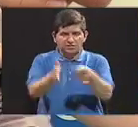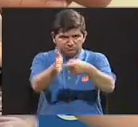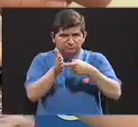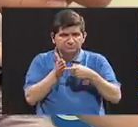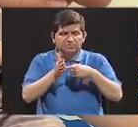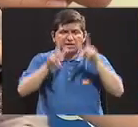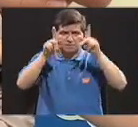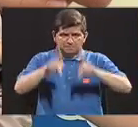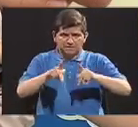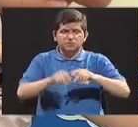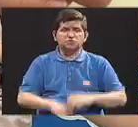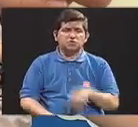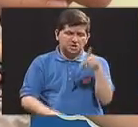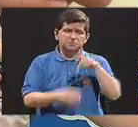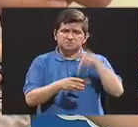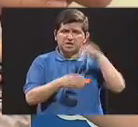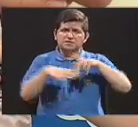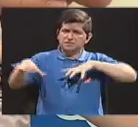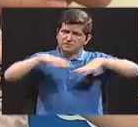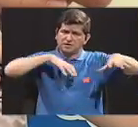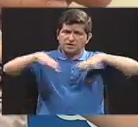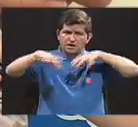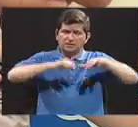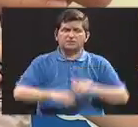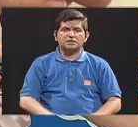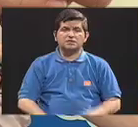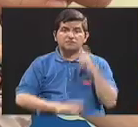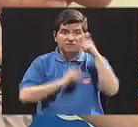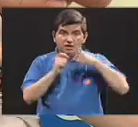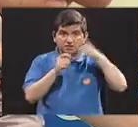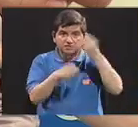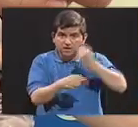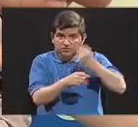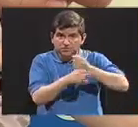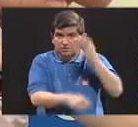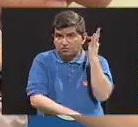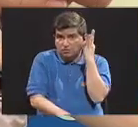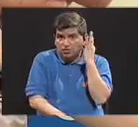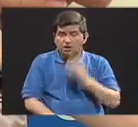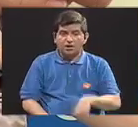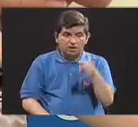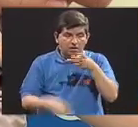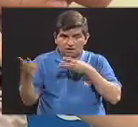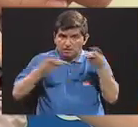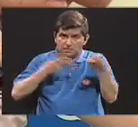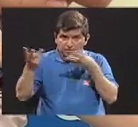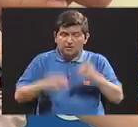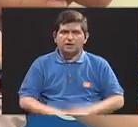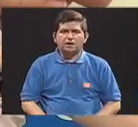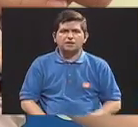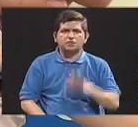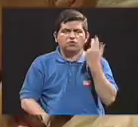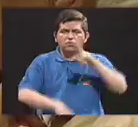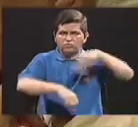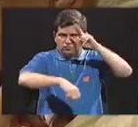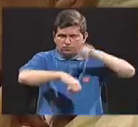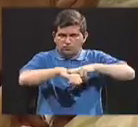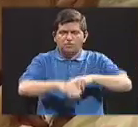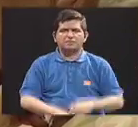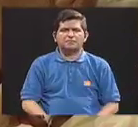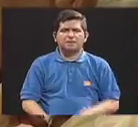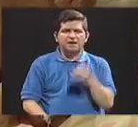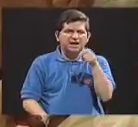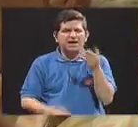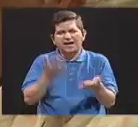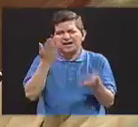demanda que que las personas puedan participar activamente especialmente el trabajo de la mujer en el mercado a nivel nacional y se